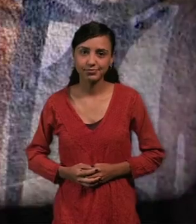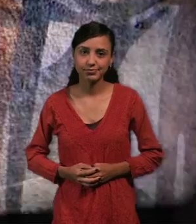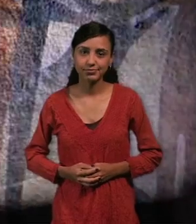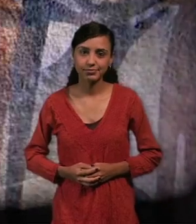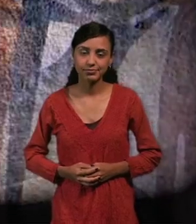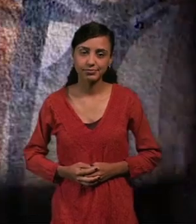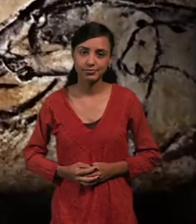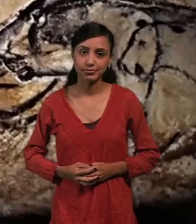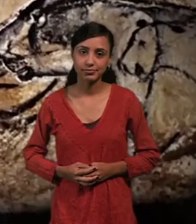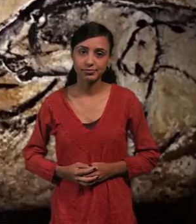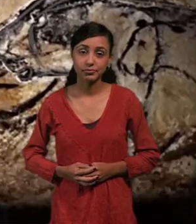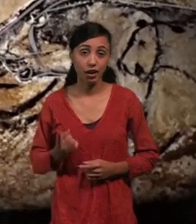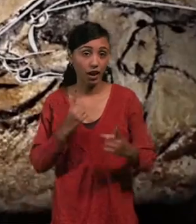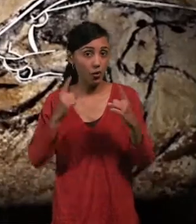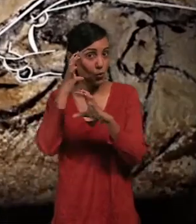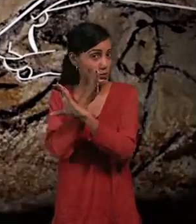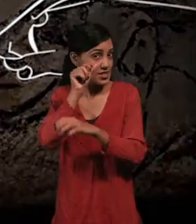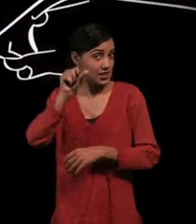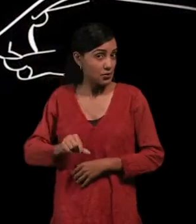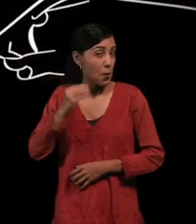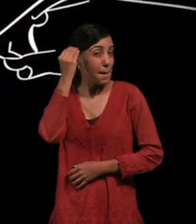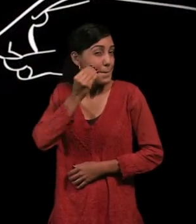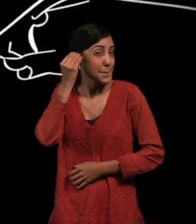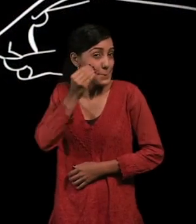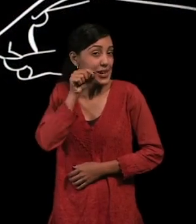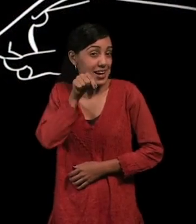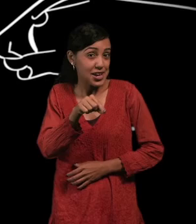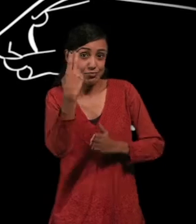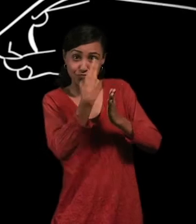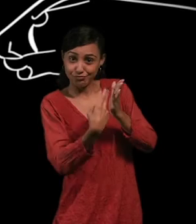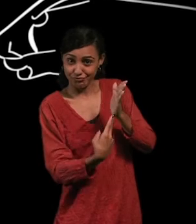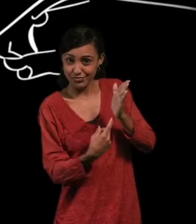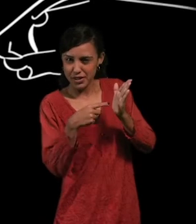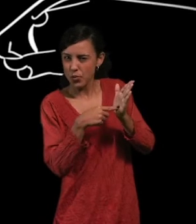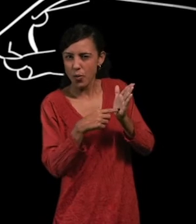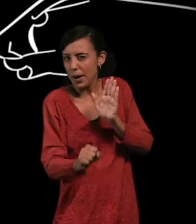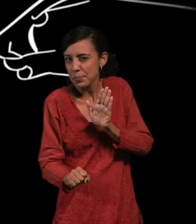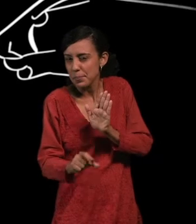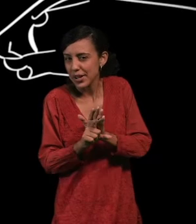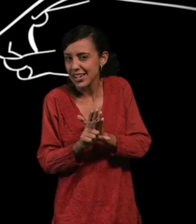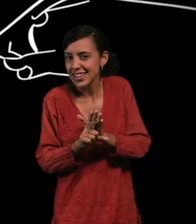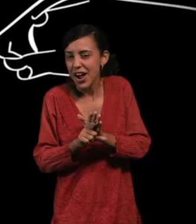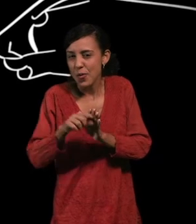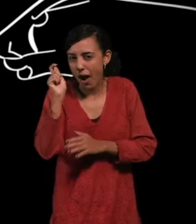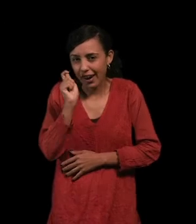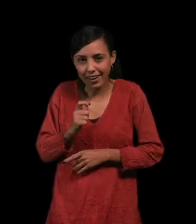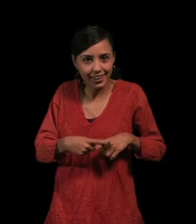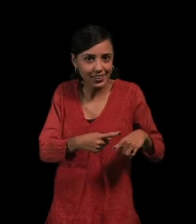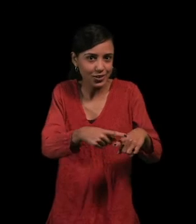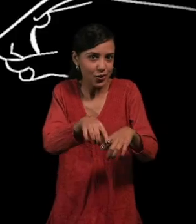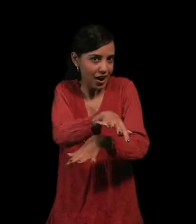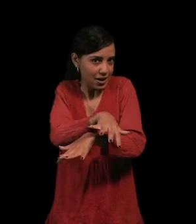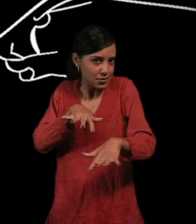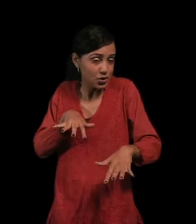Y resulta muy curioso que algunos científicos consideran que en el arte rupestre se encuentra el inicio de la cinematografía y la animación.